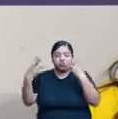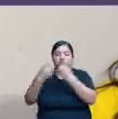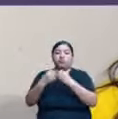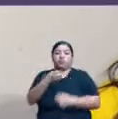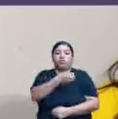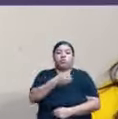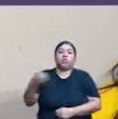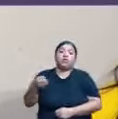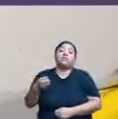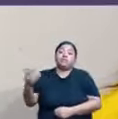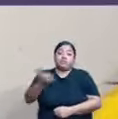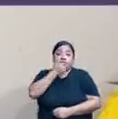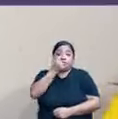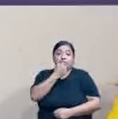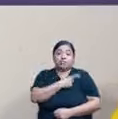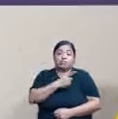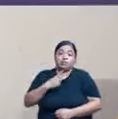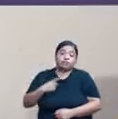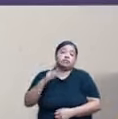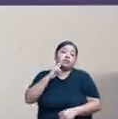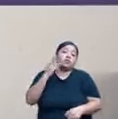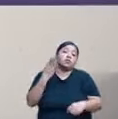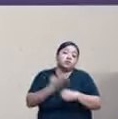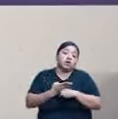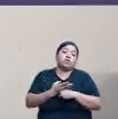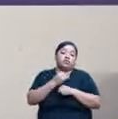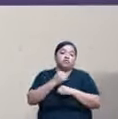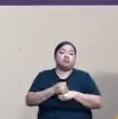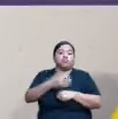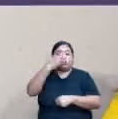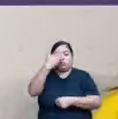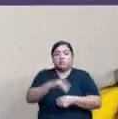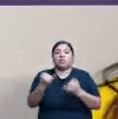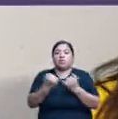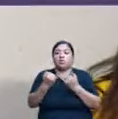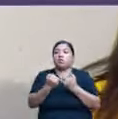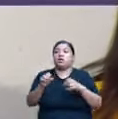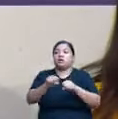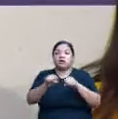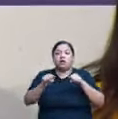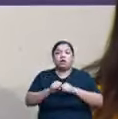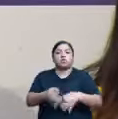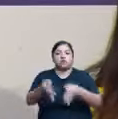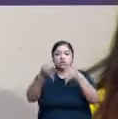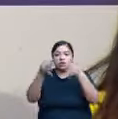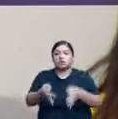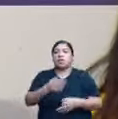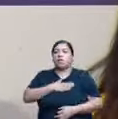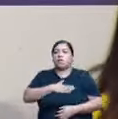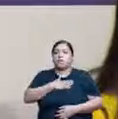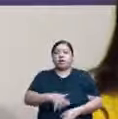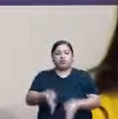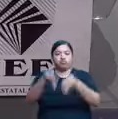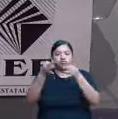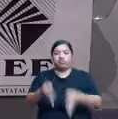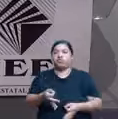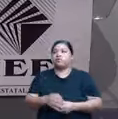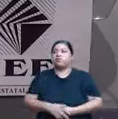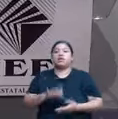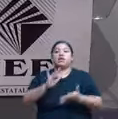estudiantes responsables e informados, por aulas dignas, baños higiénicos y áreas de recreo placenteras.